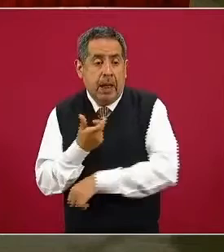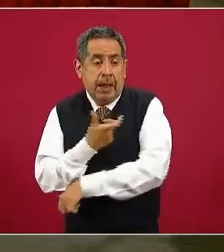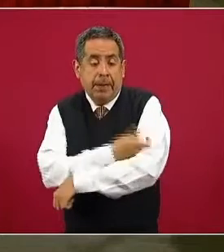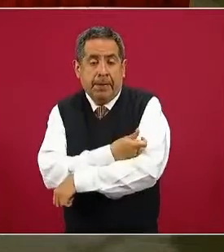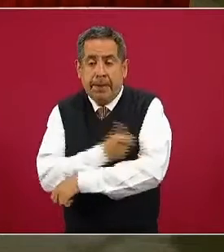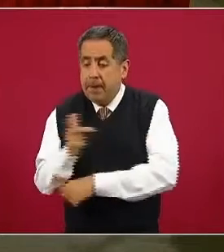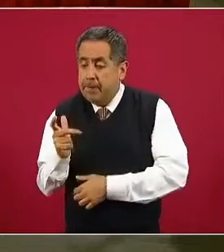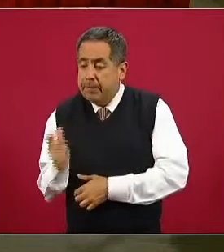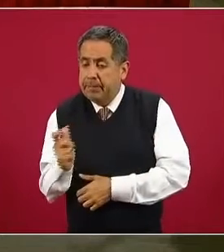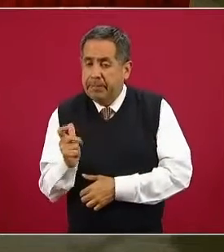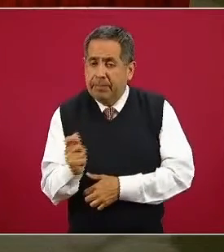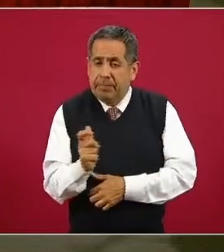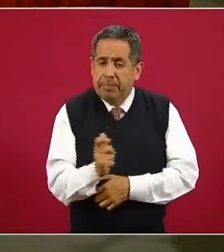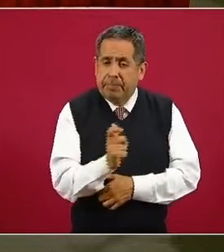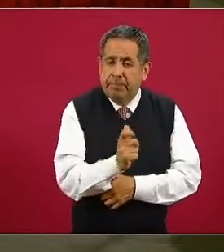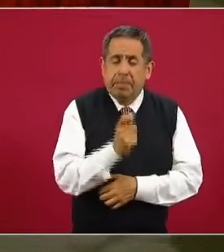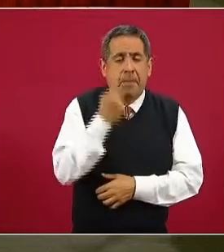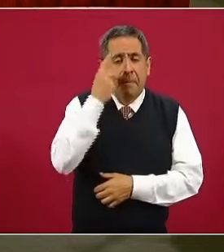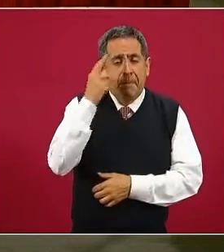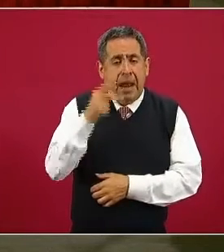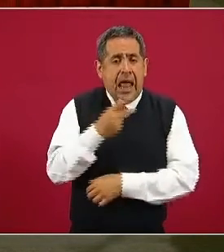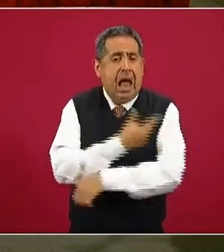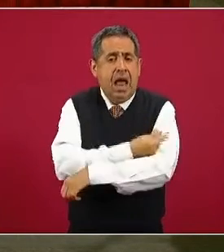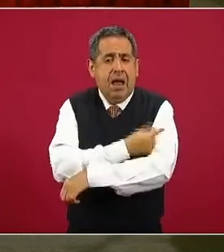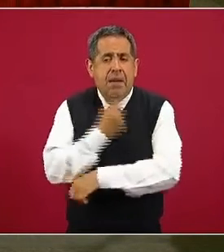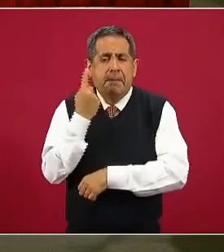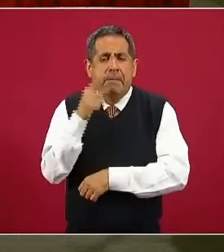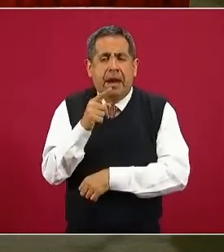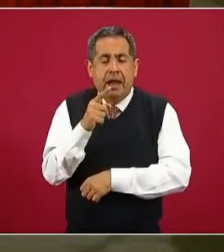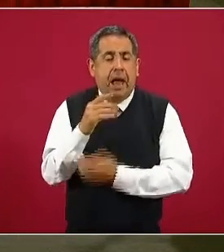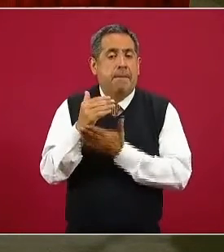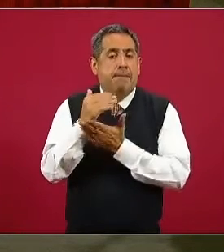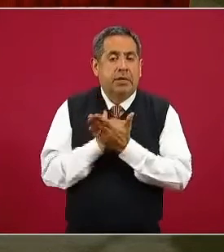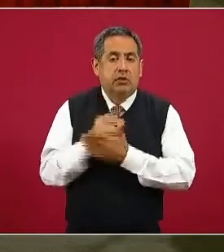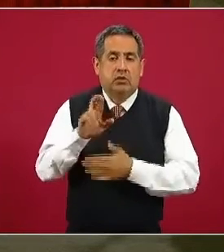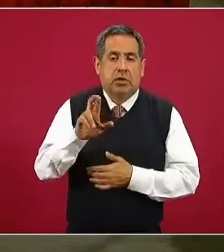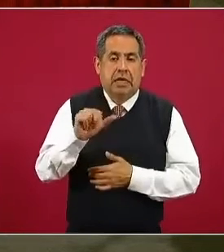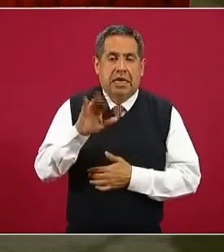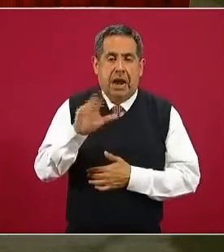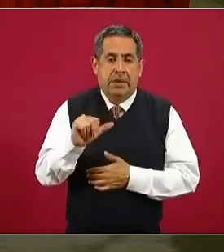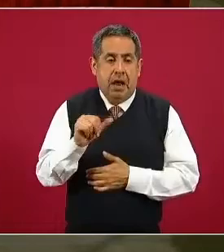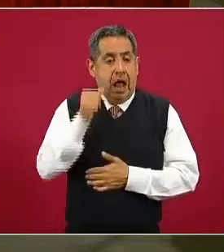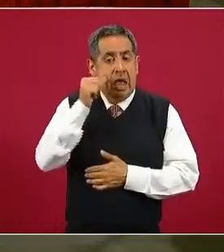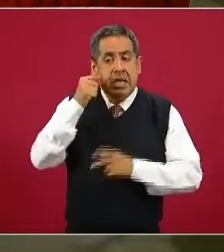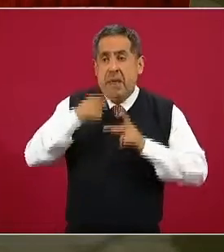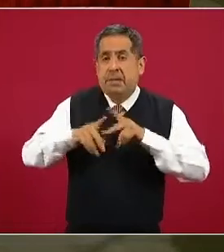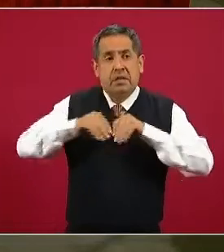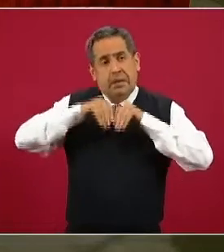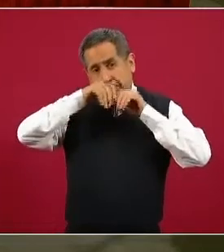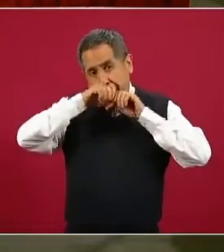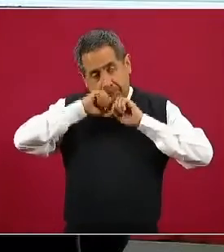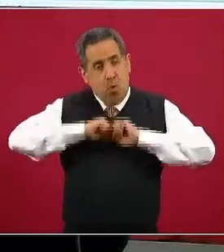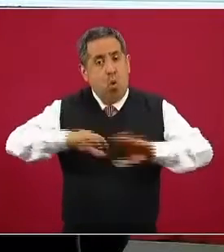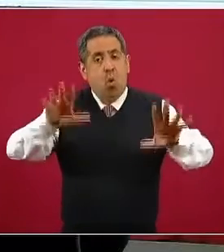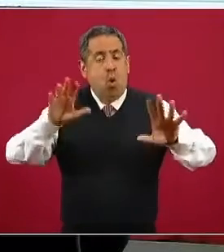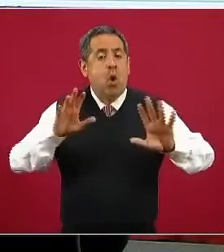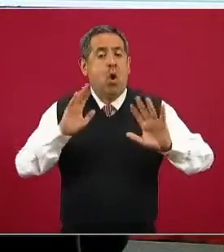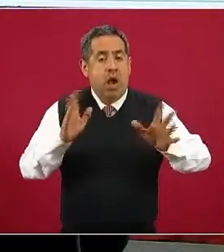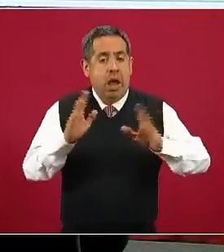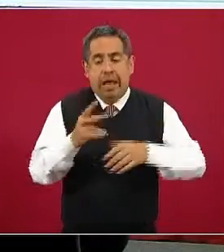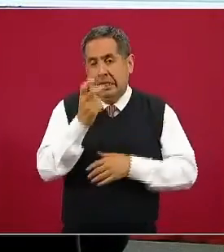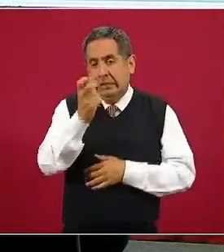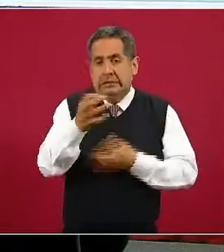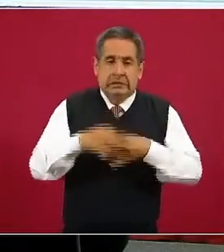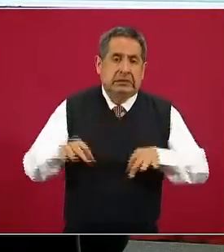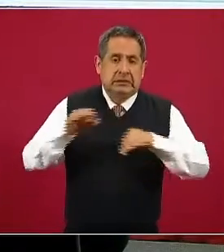la vacunación antirrábica, inició ayer. Y se va a mantener durante toda la semana. Y es por eso que